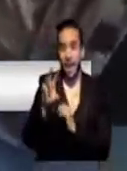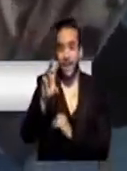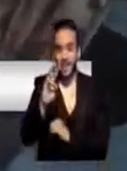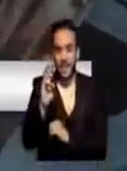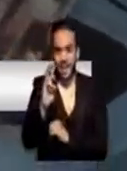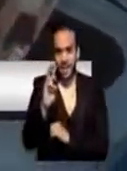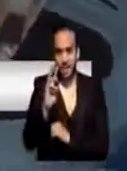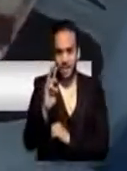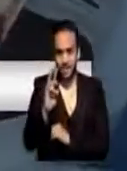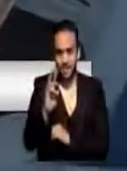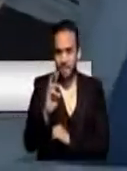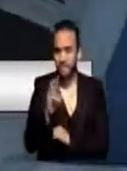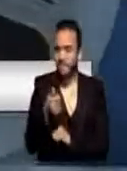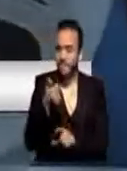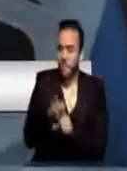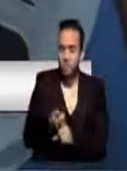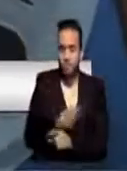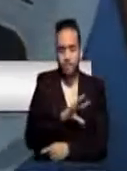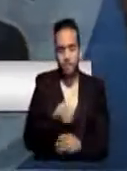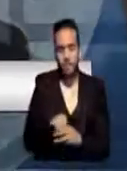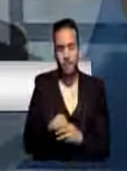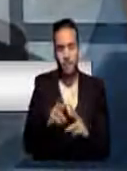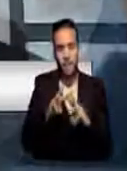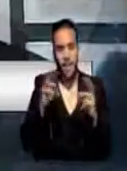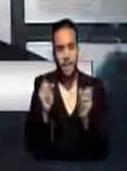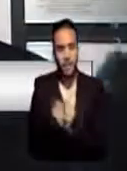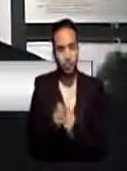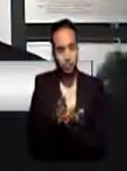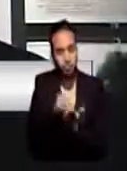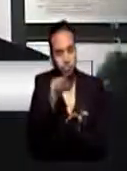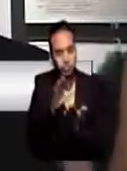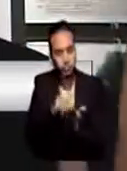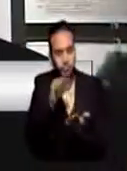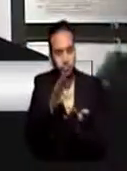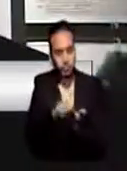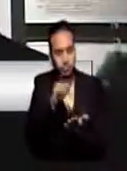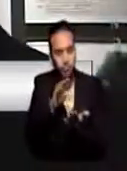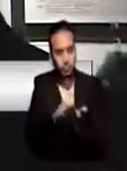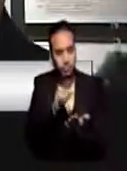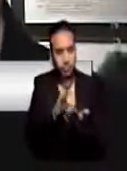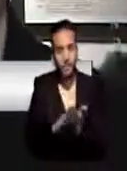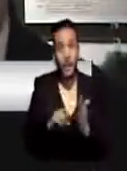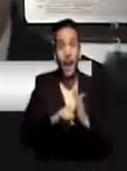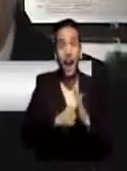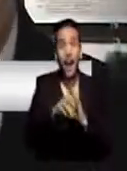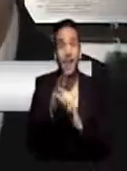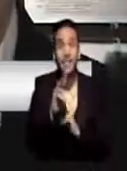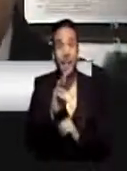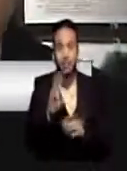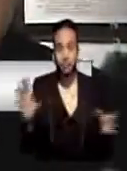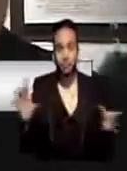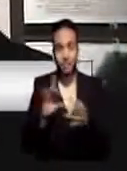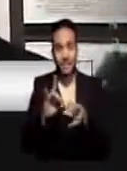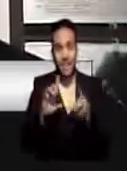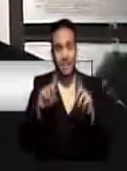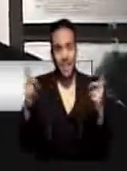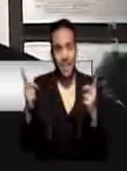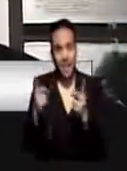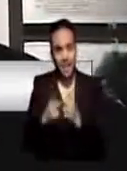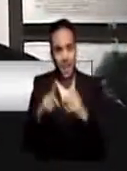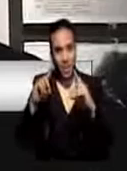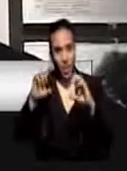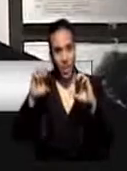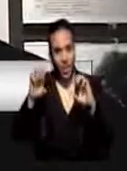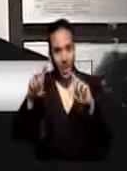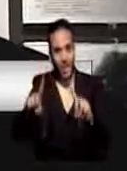Difusión Pública su verdadero taller de enseñanza. Y yo dije, pues, el Canal 6 pertenece al Departamento de Instrucción